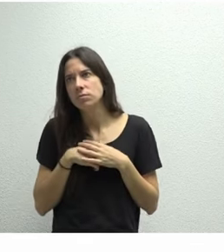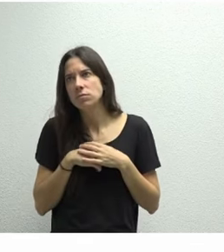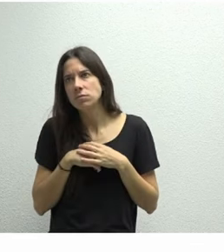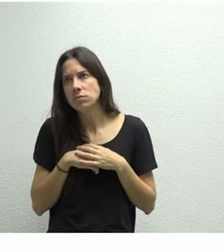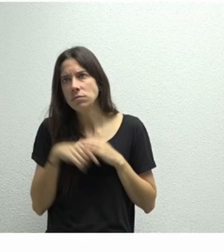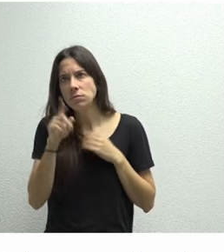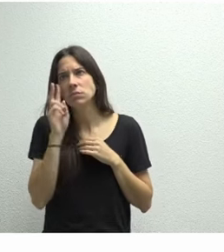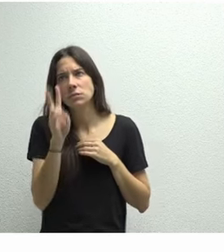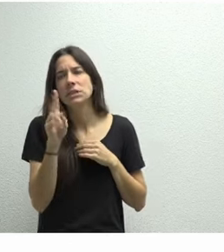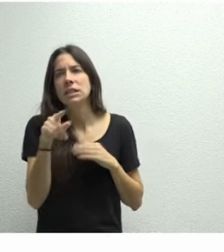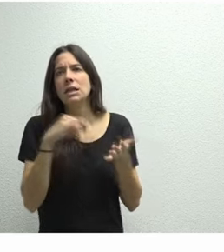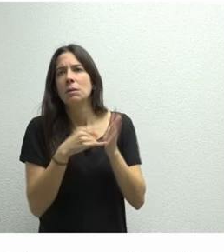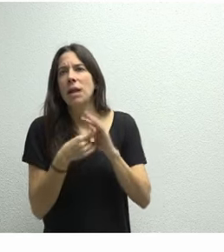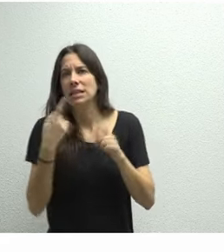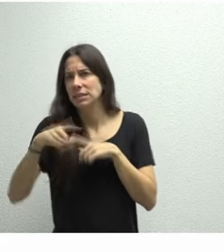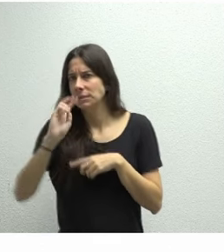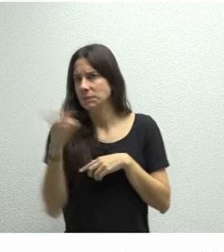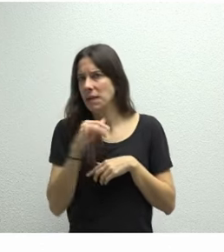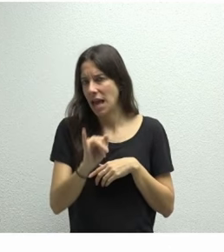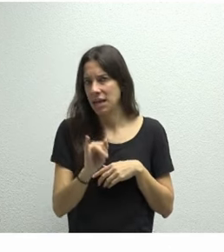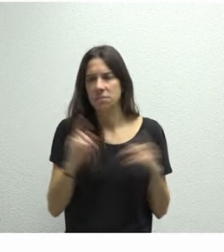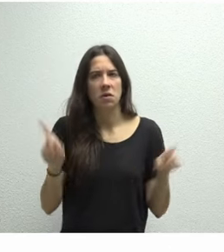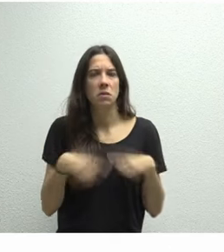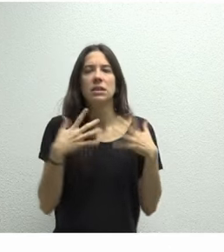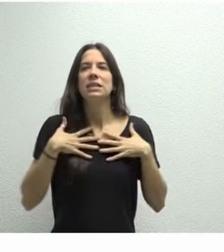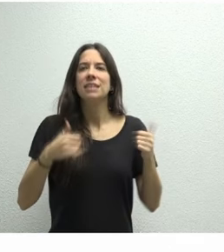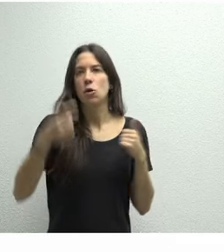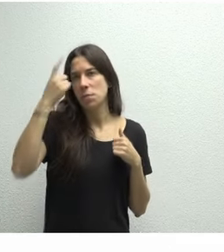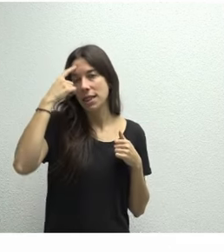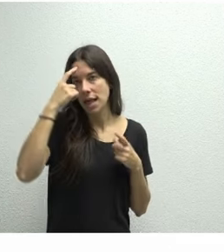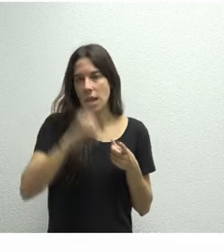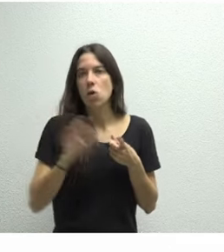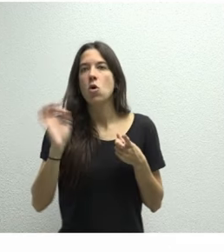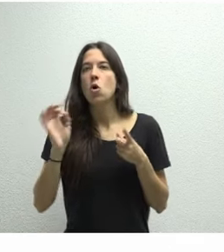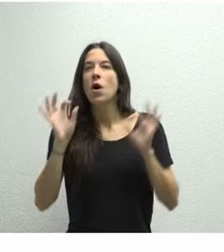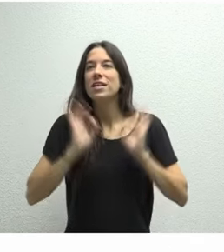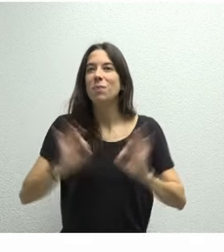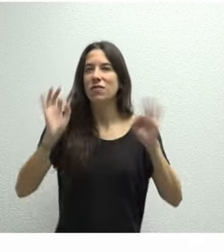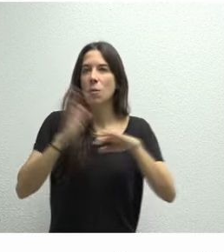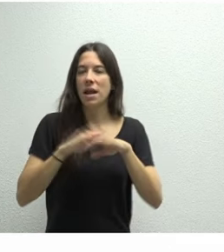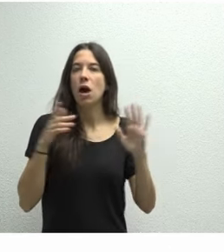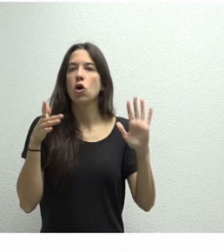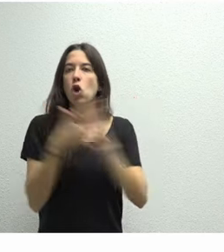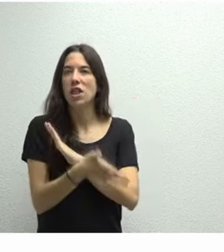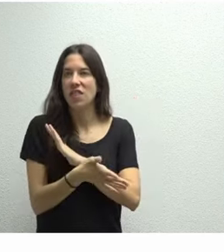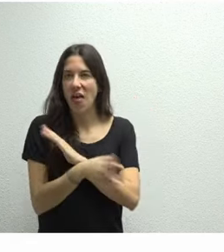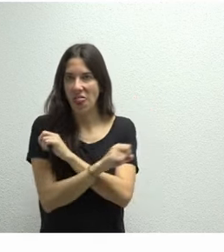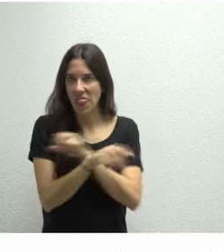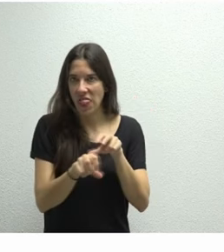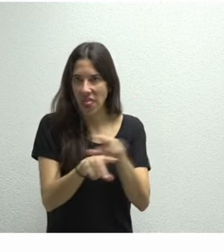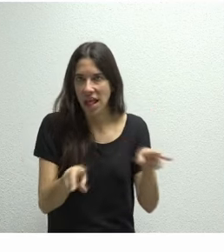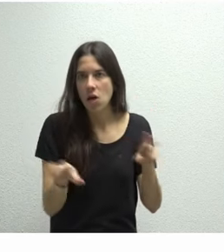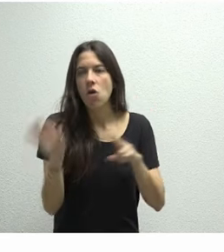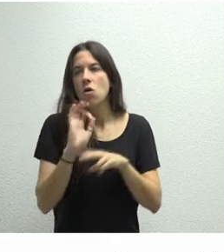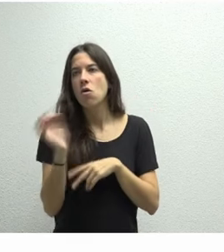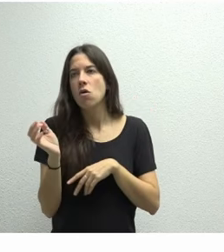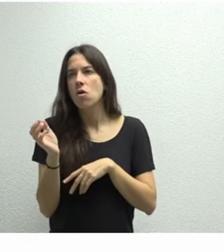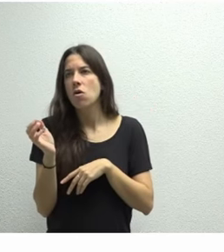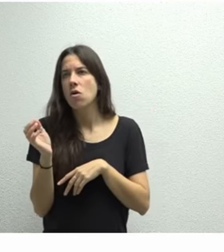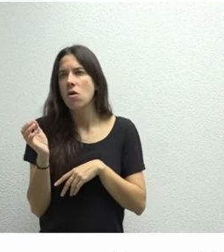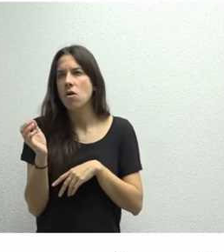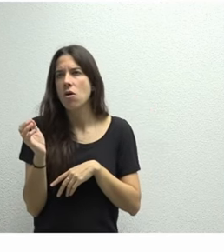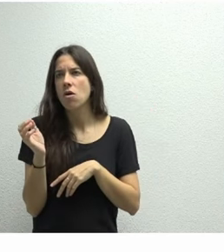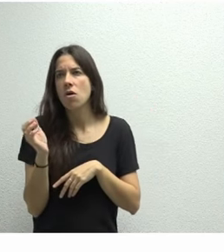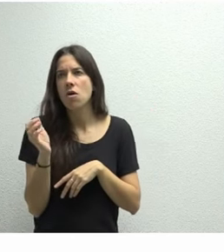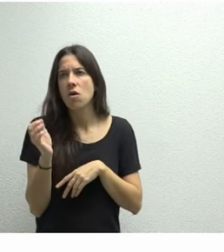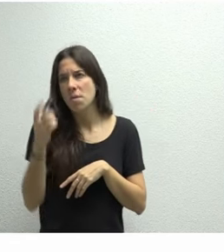diferentes planes ya sea de Salud Mental ya sea específicos para la elevada cronicidad o mental grave y quién